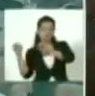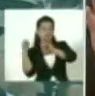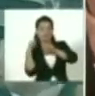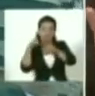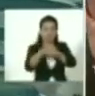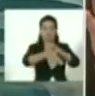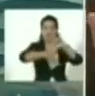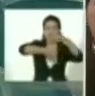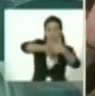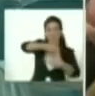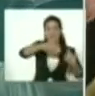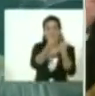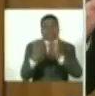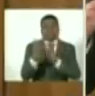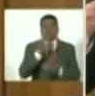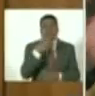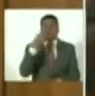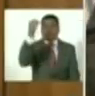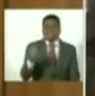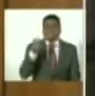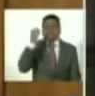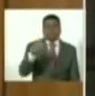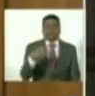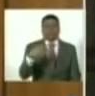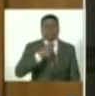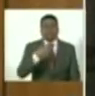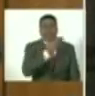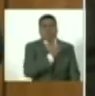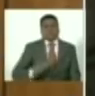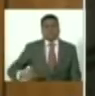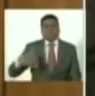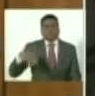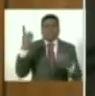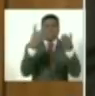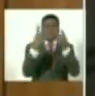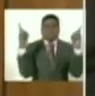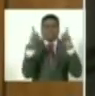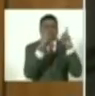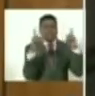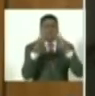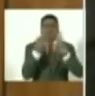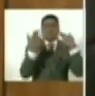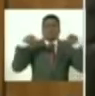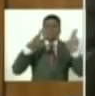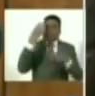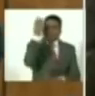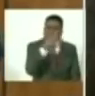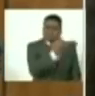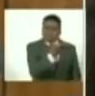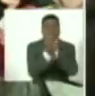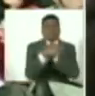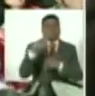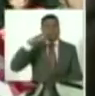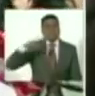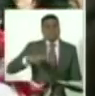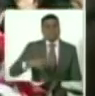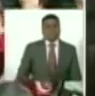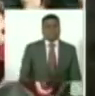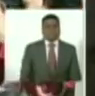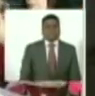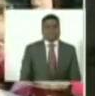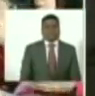para hacer un número redondo, pero hay muchas más que podría recordar aquí, pero quiero decir que era importante enviar un